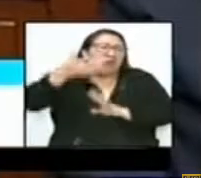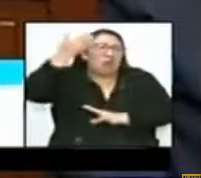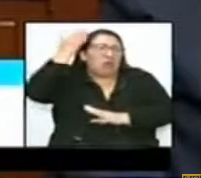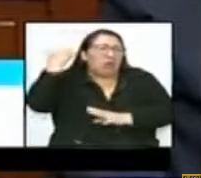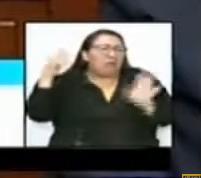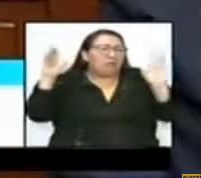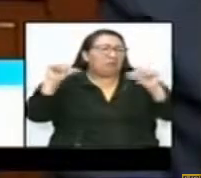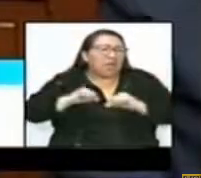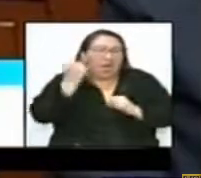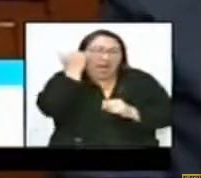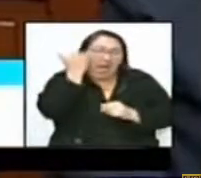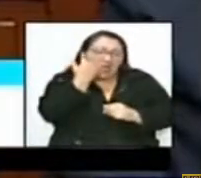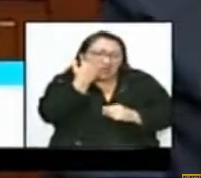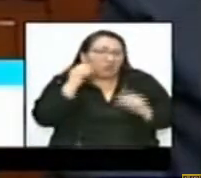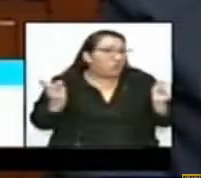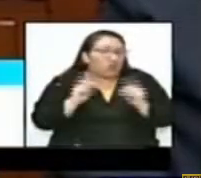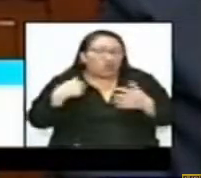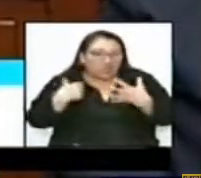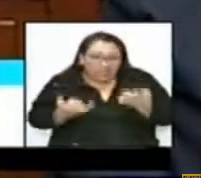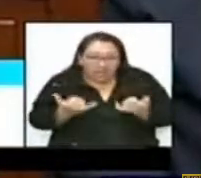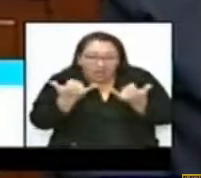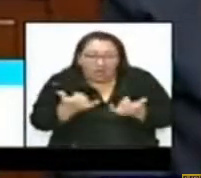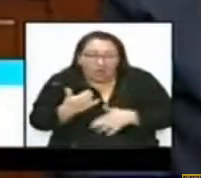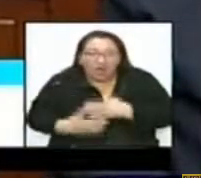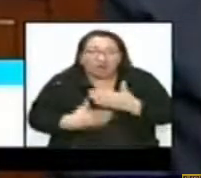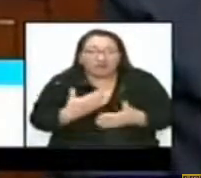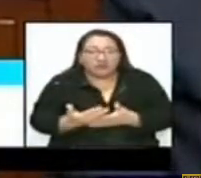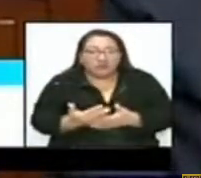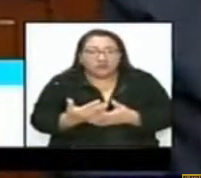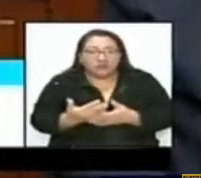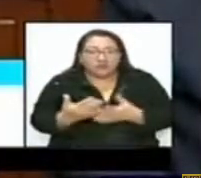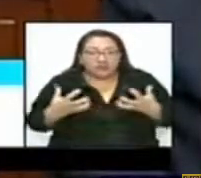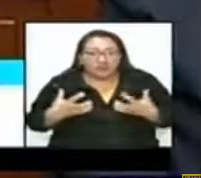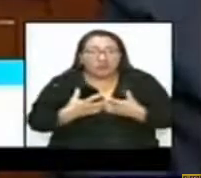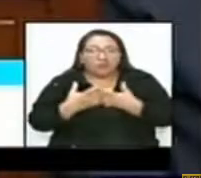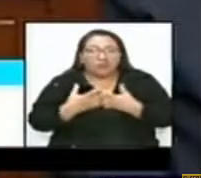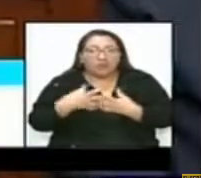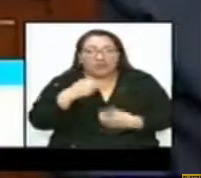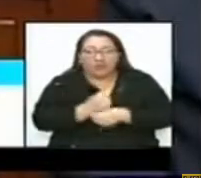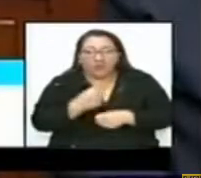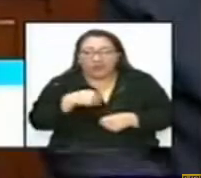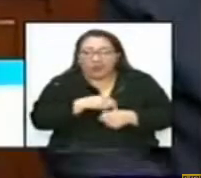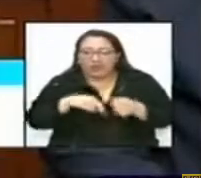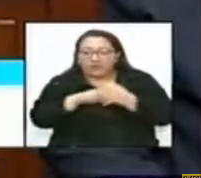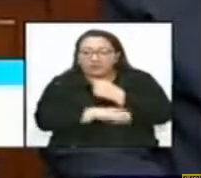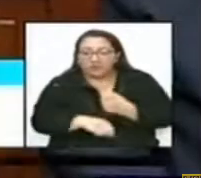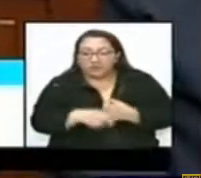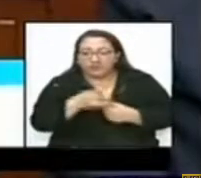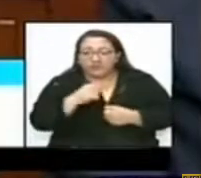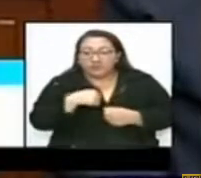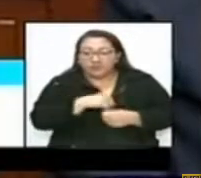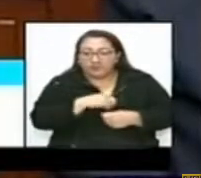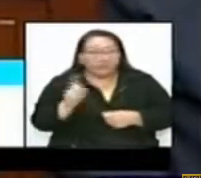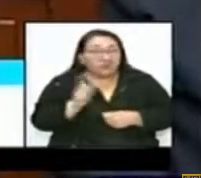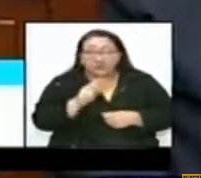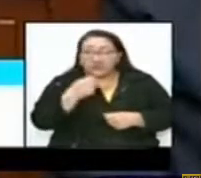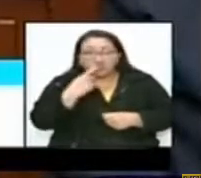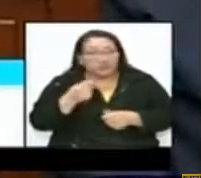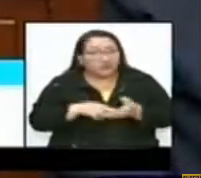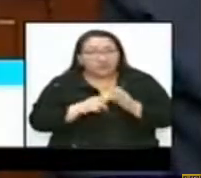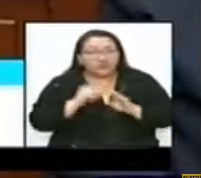nosotros lo que queremos es avanzar a consolidar la democracia en nuestro país así que nosotros no estamos